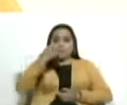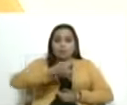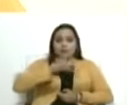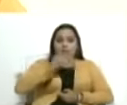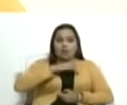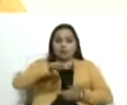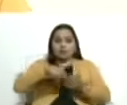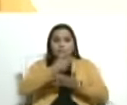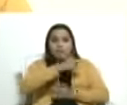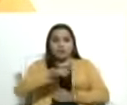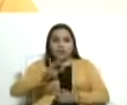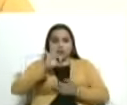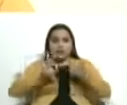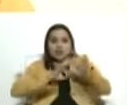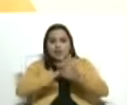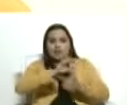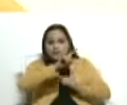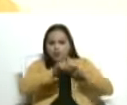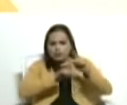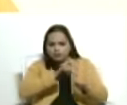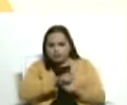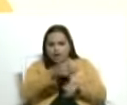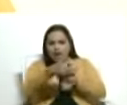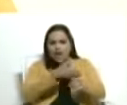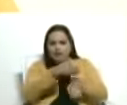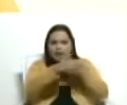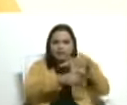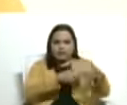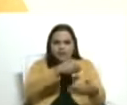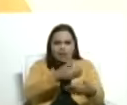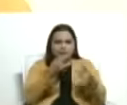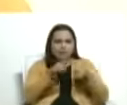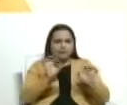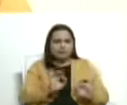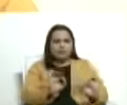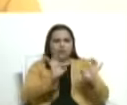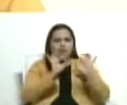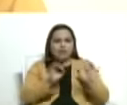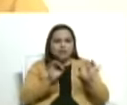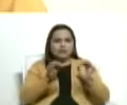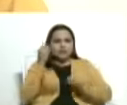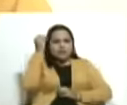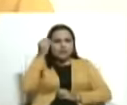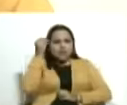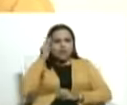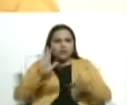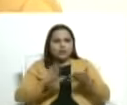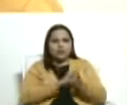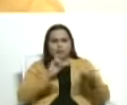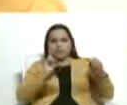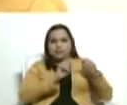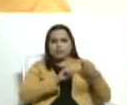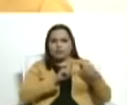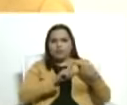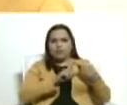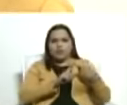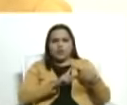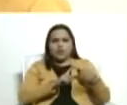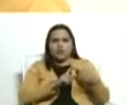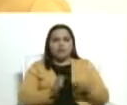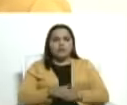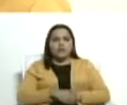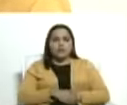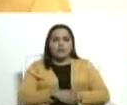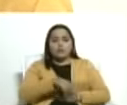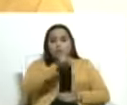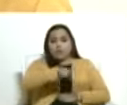presentes. 3 preguntas, ya usted ha avanzado un poco en ellas, pero específicamente sus consideraciones acerca de que dirigentes y defensores de los